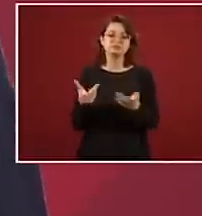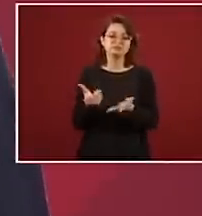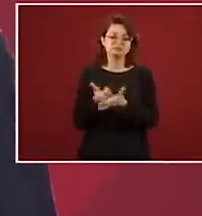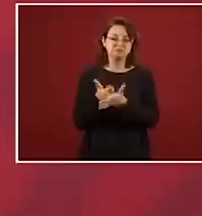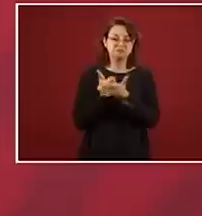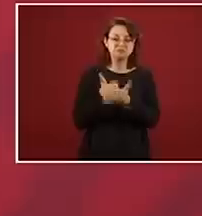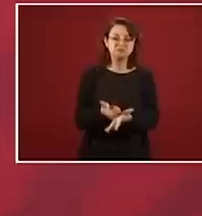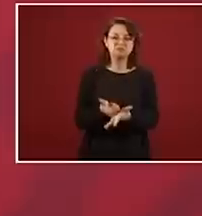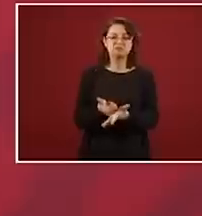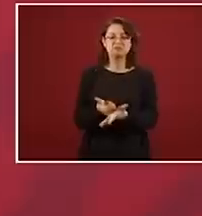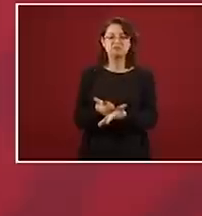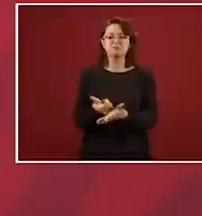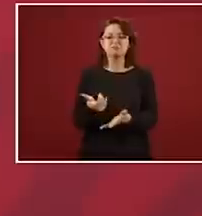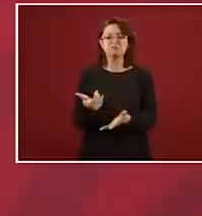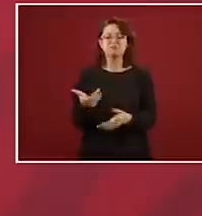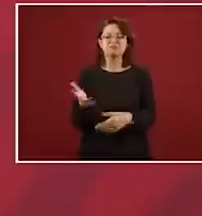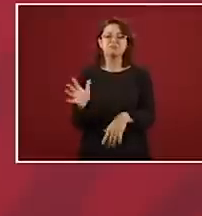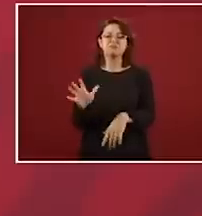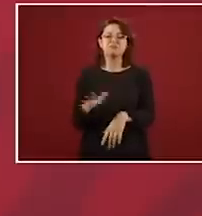porque